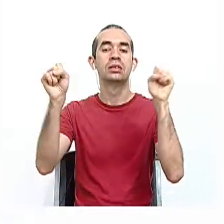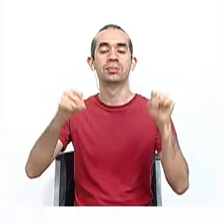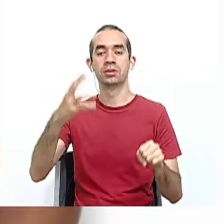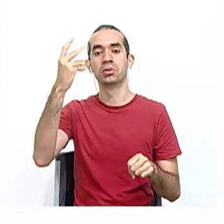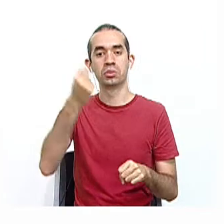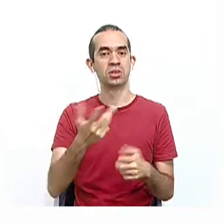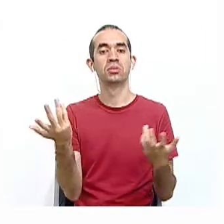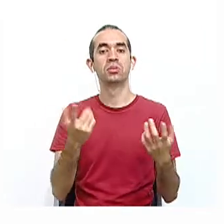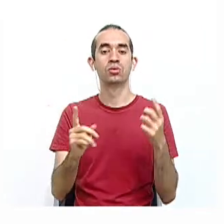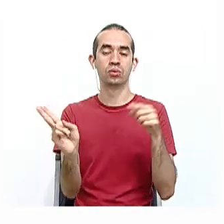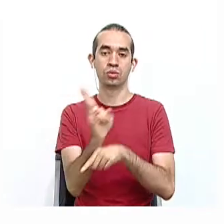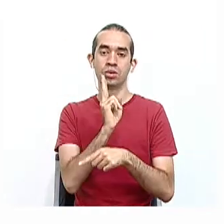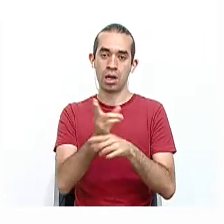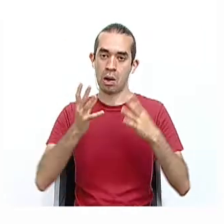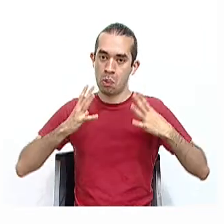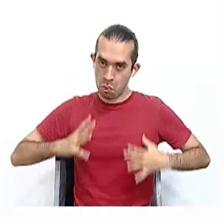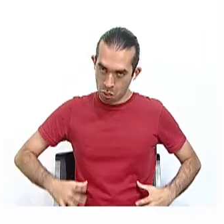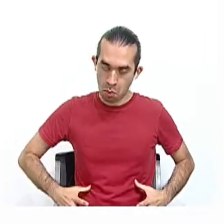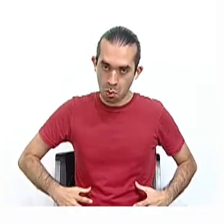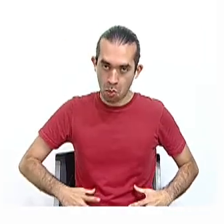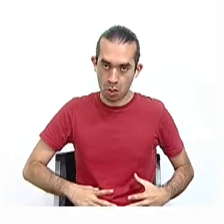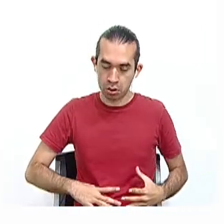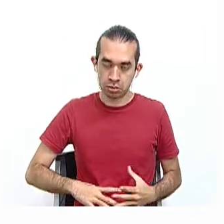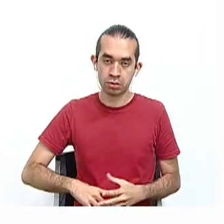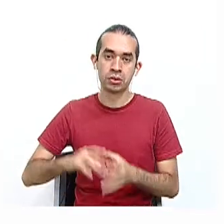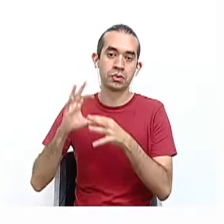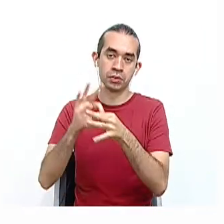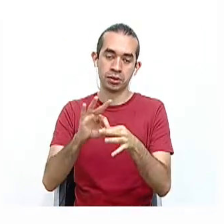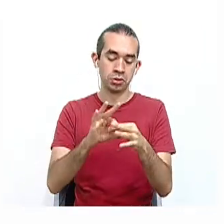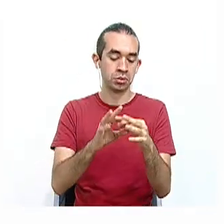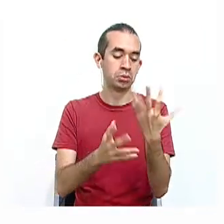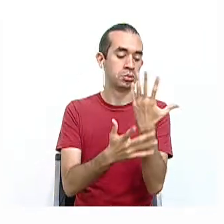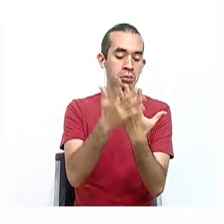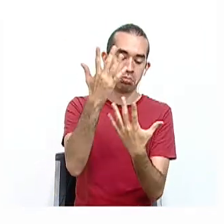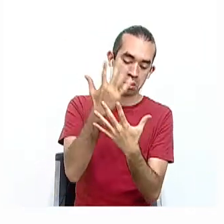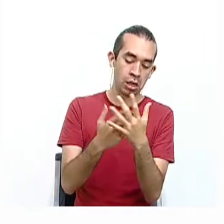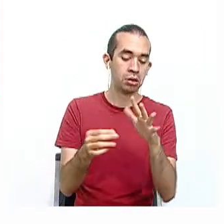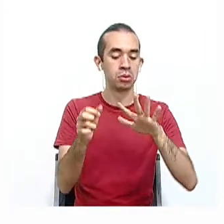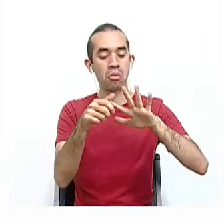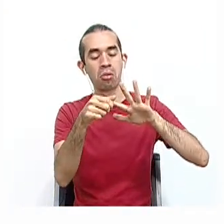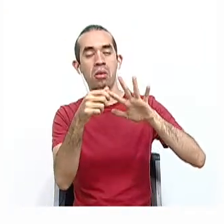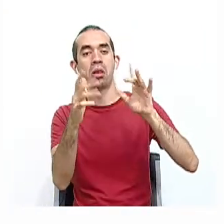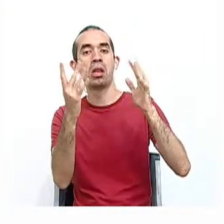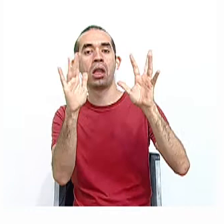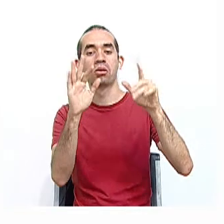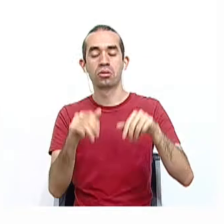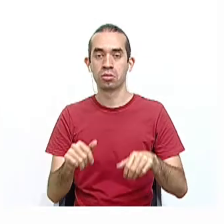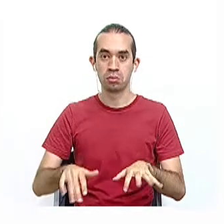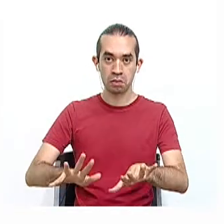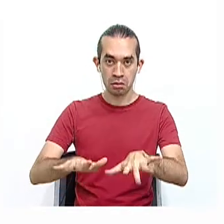los anatómicos, es decir, los que establecen relación con el cuerpo humano, como los dedos de la mano o el pie.